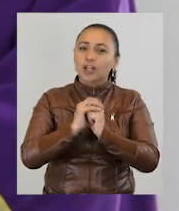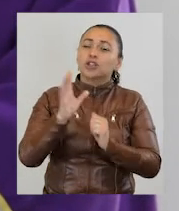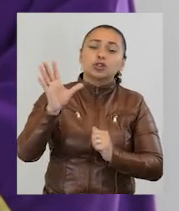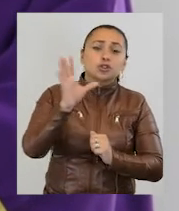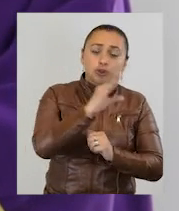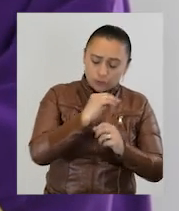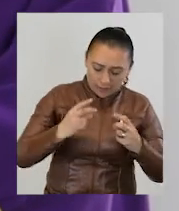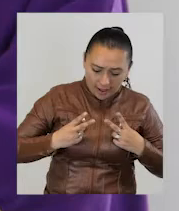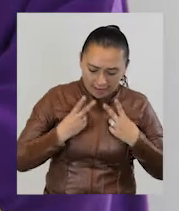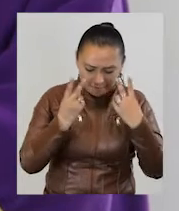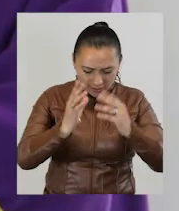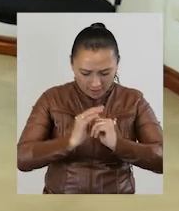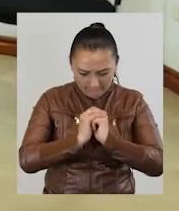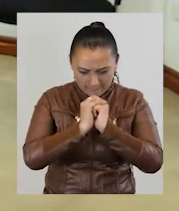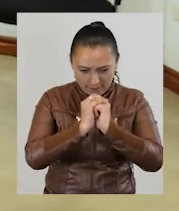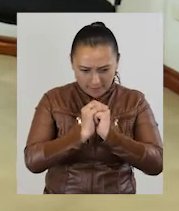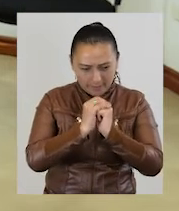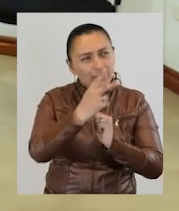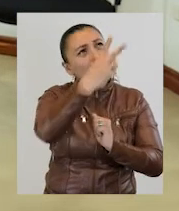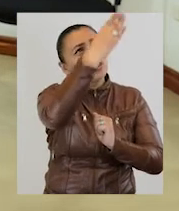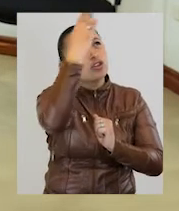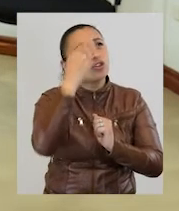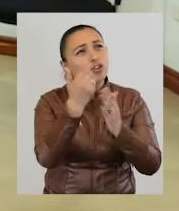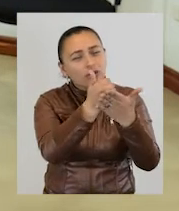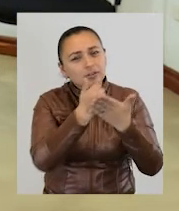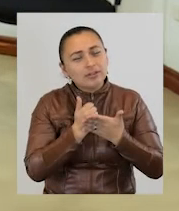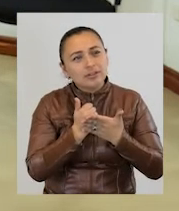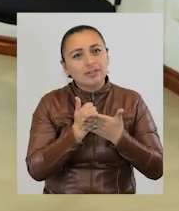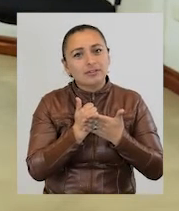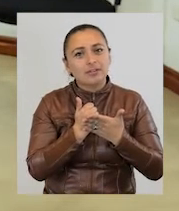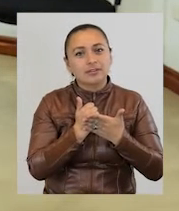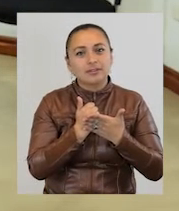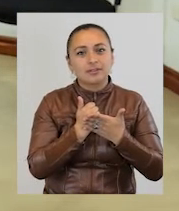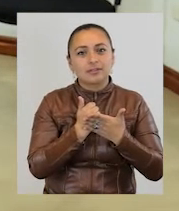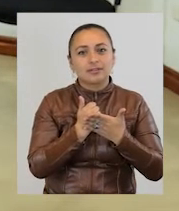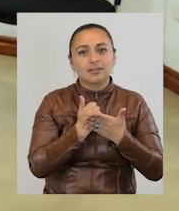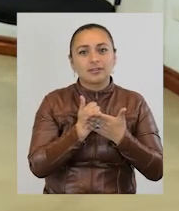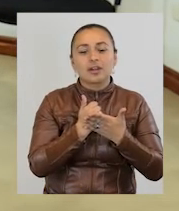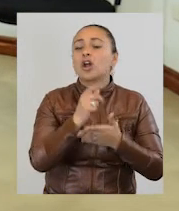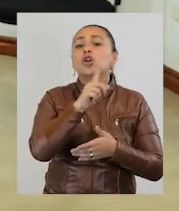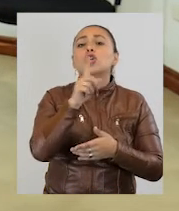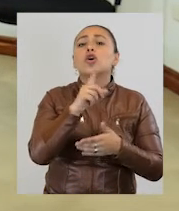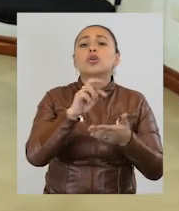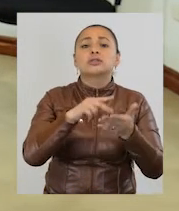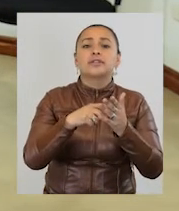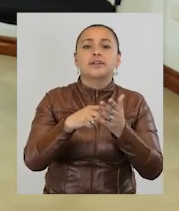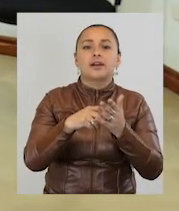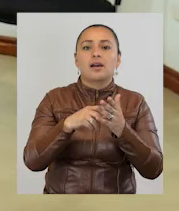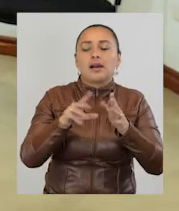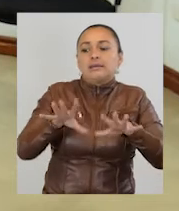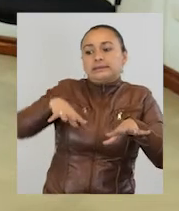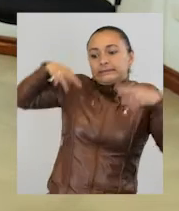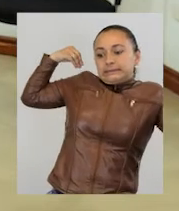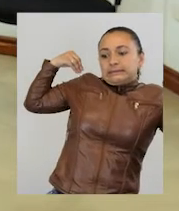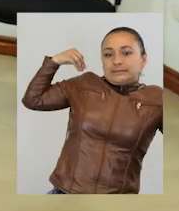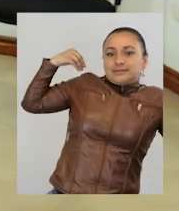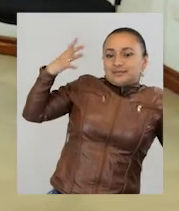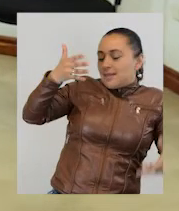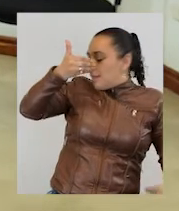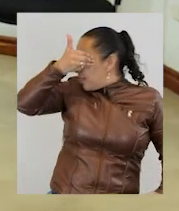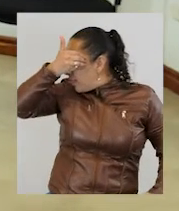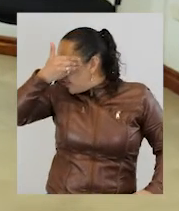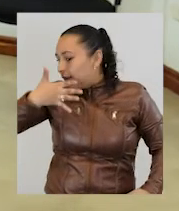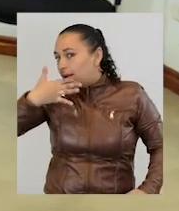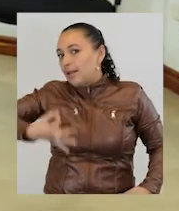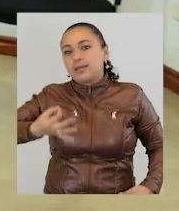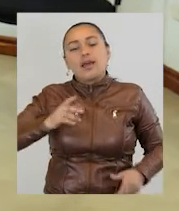oración, mientras se pone toda la vida frente al designio de Dios Padre. No como un huir de